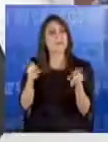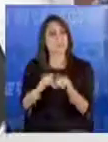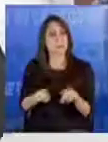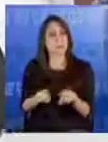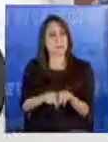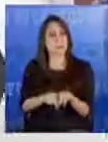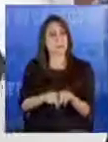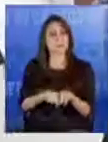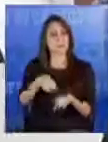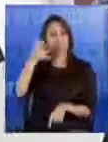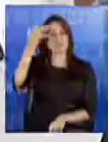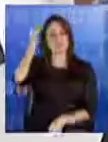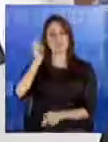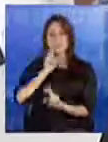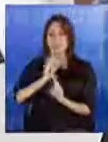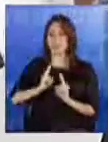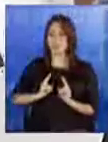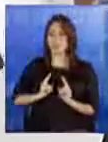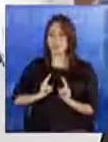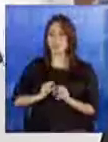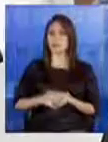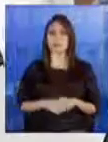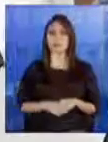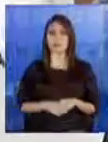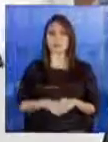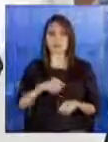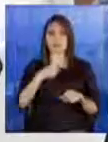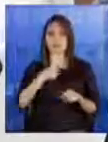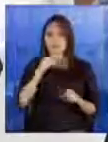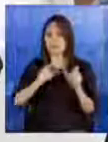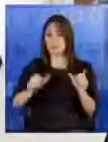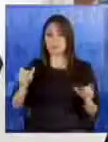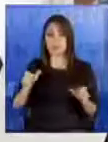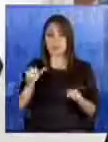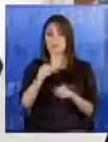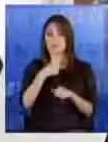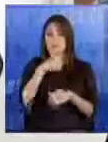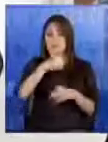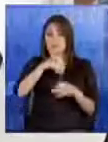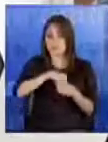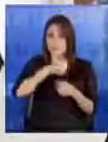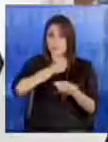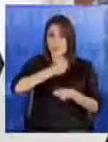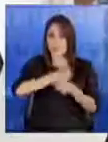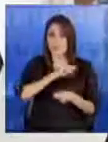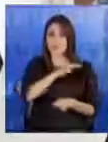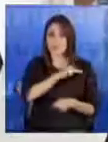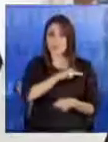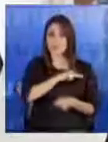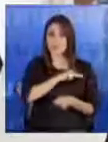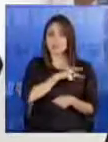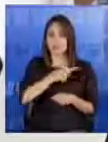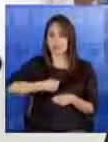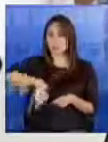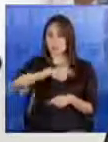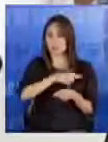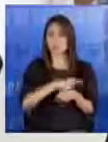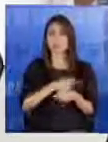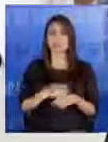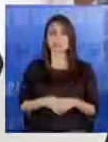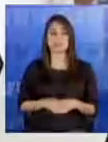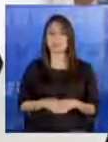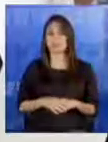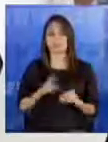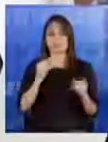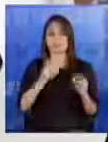alcalde responde lo siguiente: ni mi persona, ni funcionario alguno de la administración municipal, ni de la empresa pública metropolitana del Metro Quito